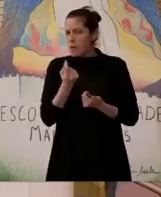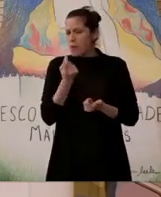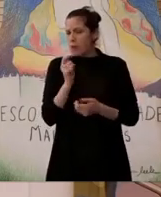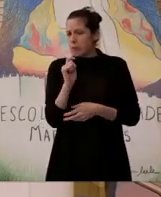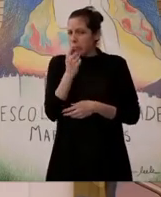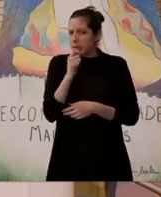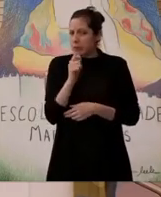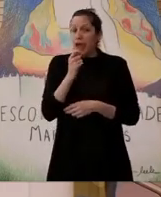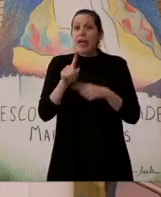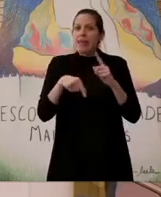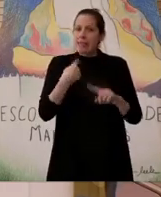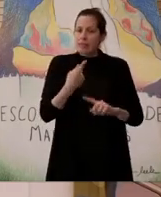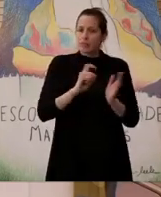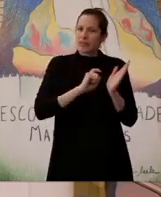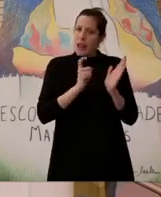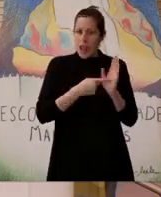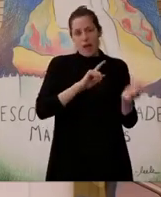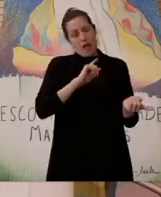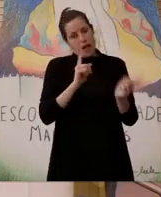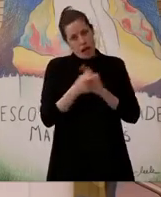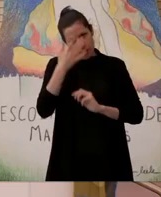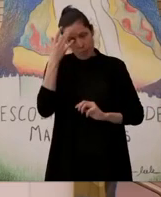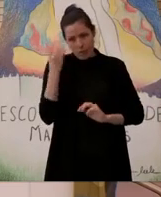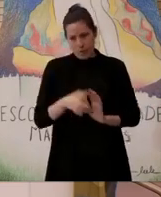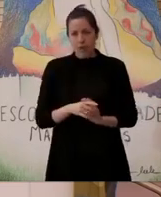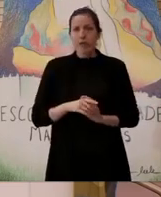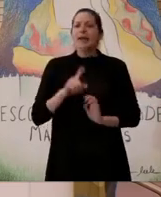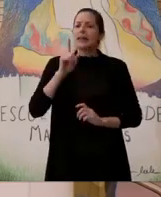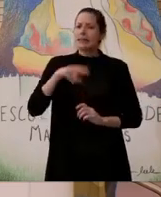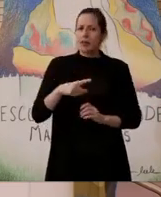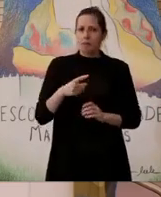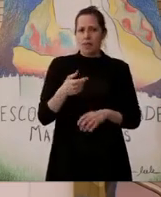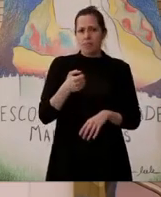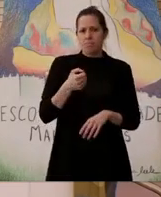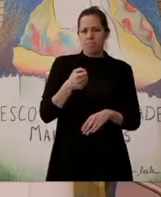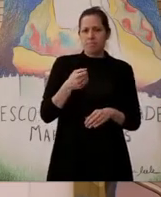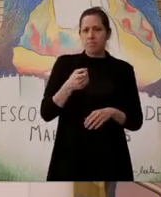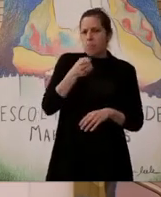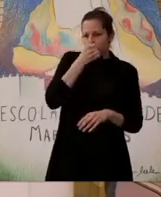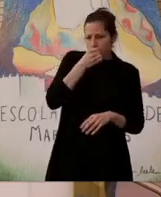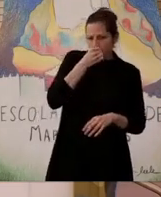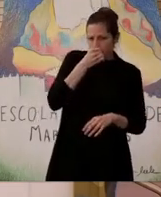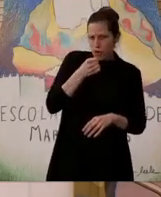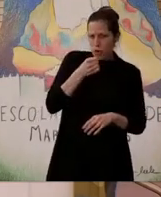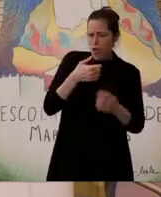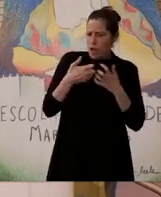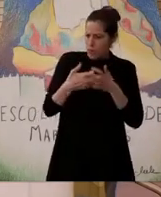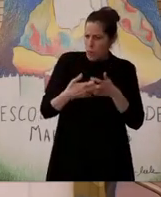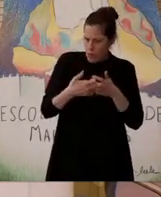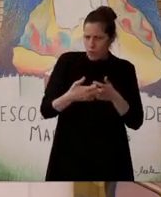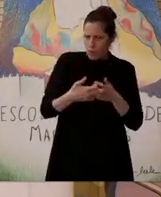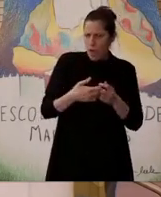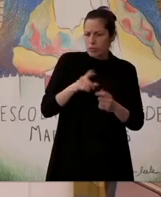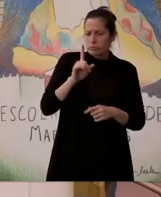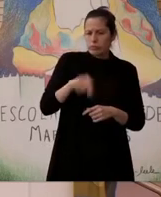la ley después dentro del partido que también hubo una lucha Pues dentro del partido a mí también me cayó la responsabilidad en la ejecutiva